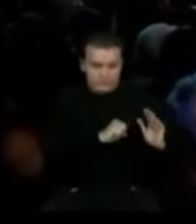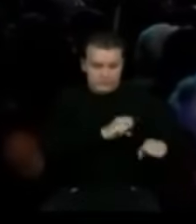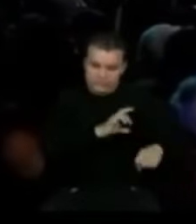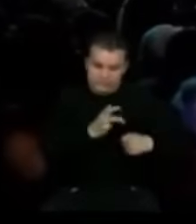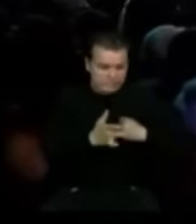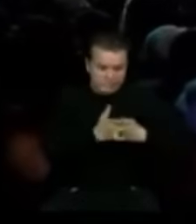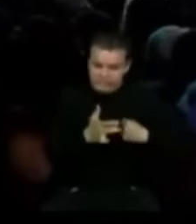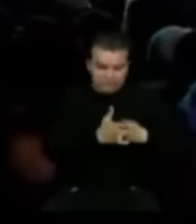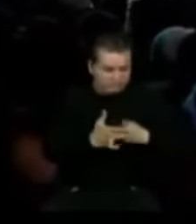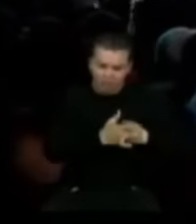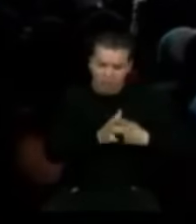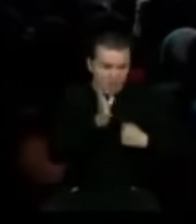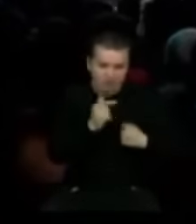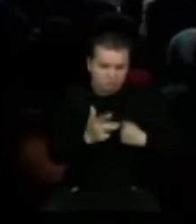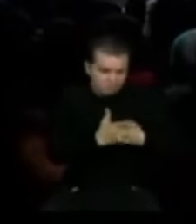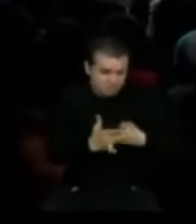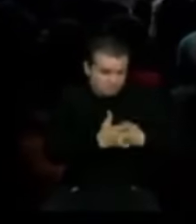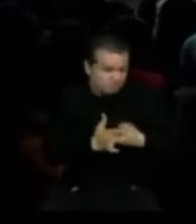su crucifixión,